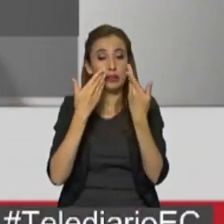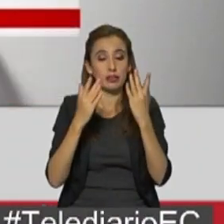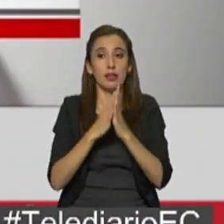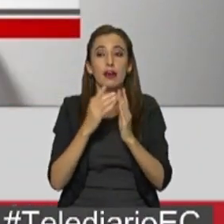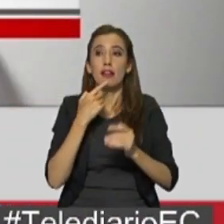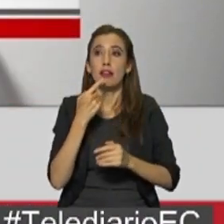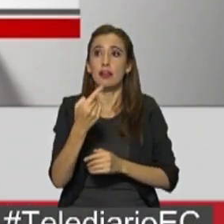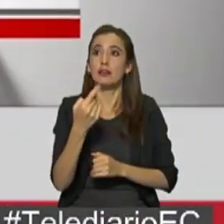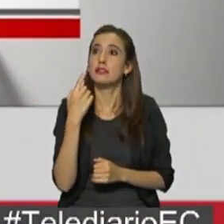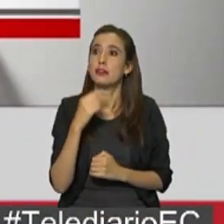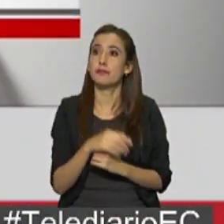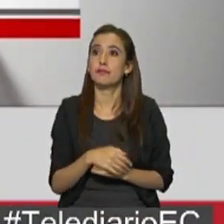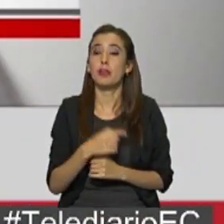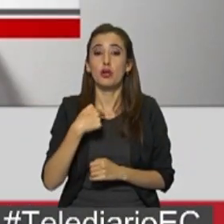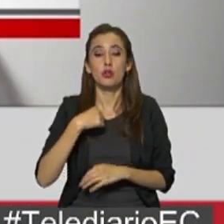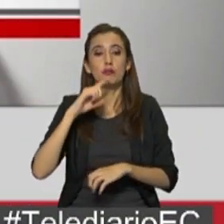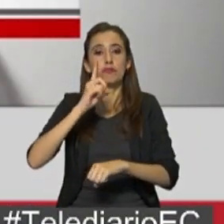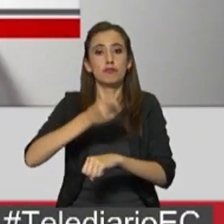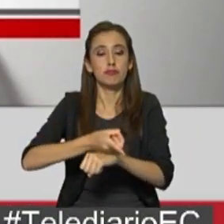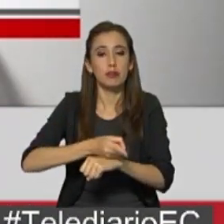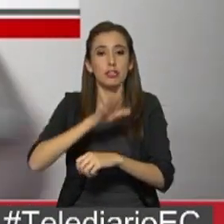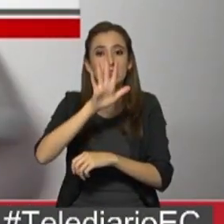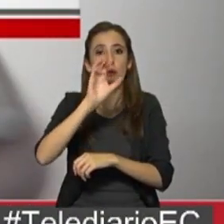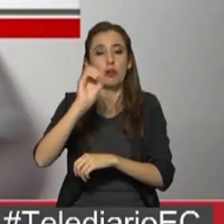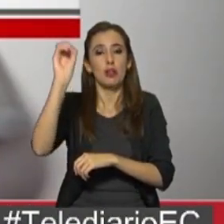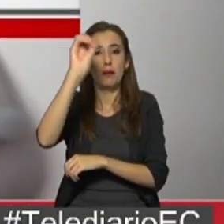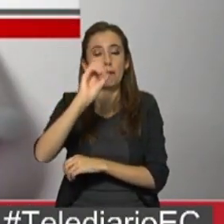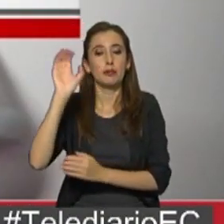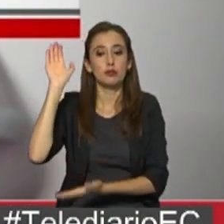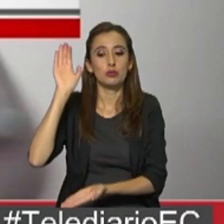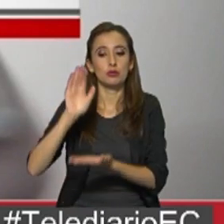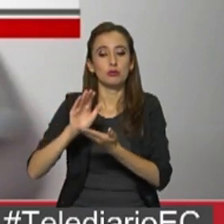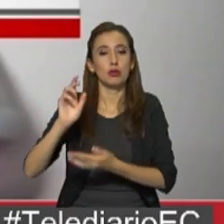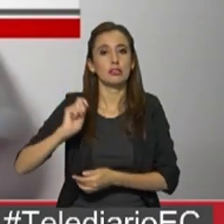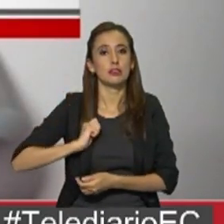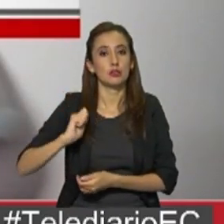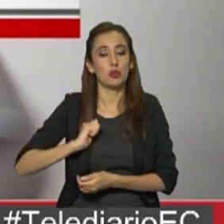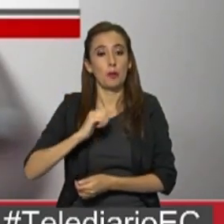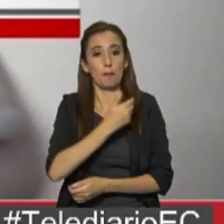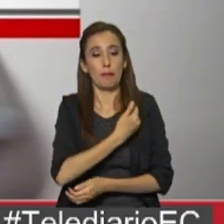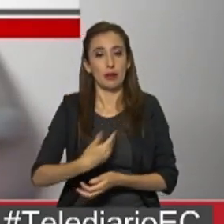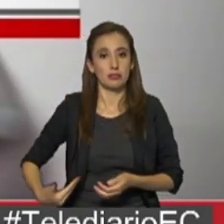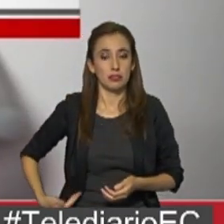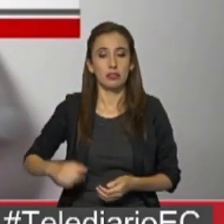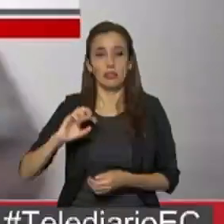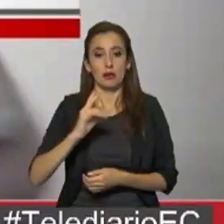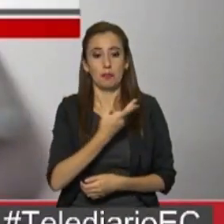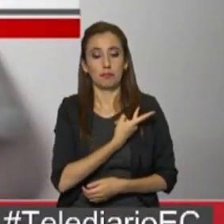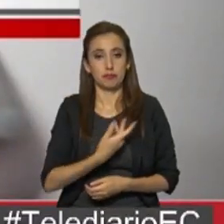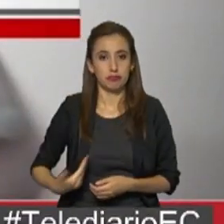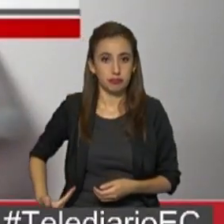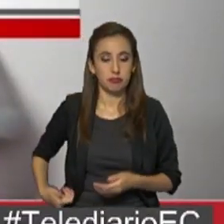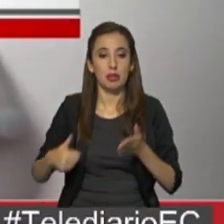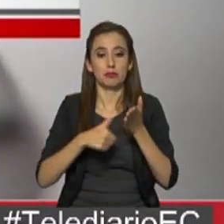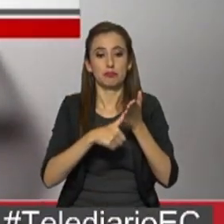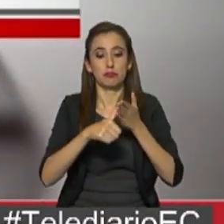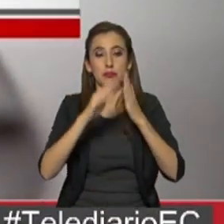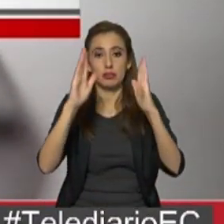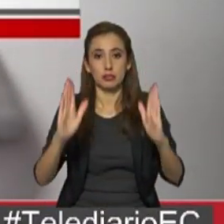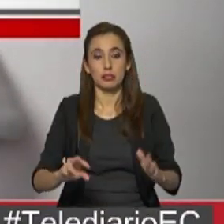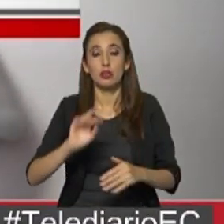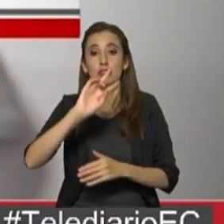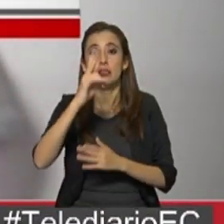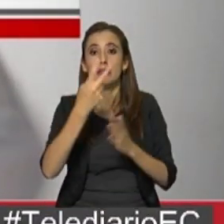jefe de estado público ha dispuesto reducir el 50 por ciento del ingreso mensual a presidente vicepresidente ministros y viceministros